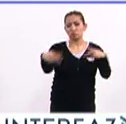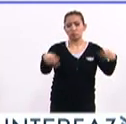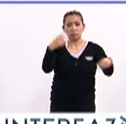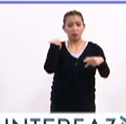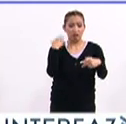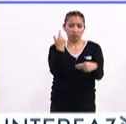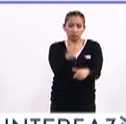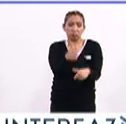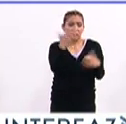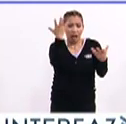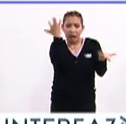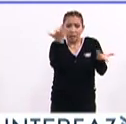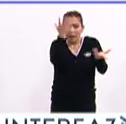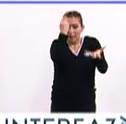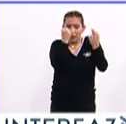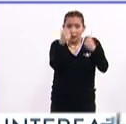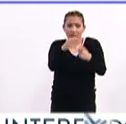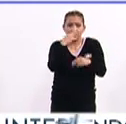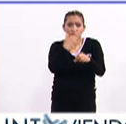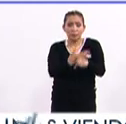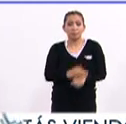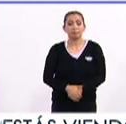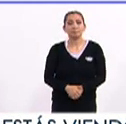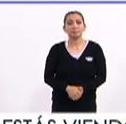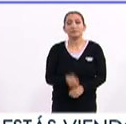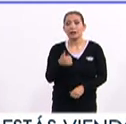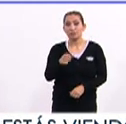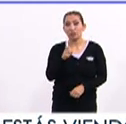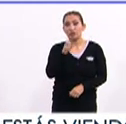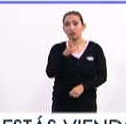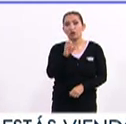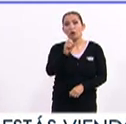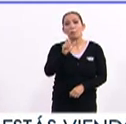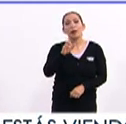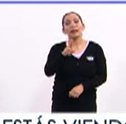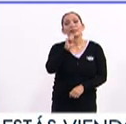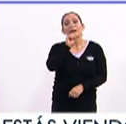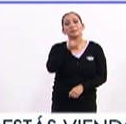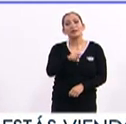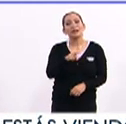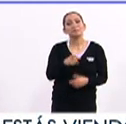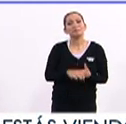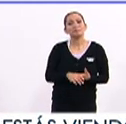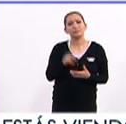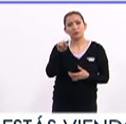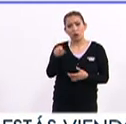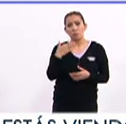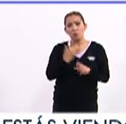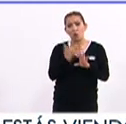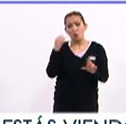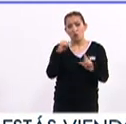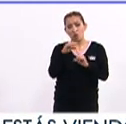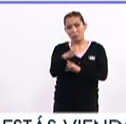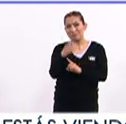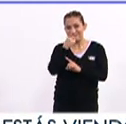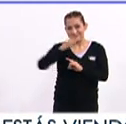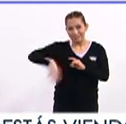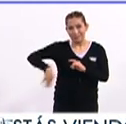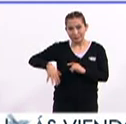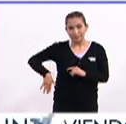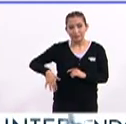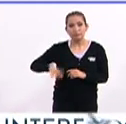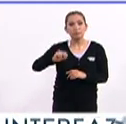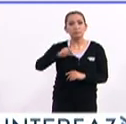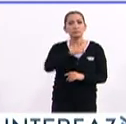su proceso a la vez. Pues así es, doctor Omar, y bueno, también ha tenido una gran influencia, como bien lo